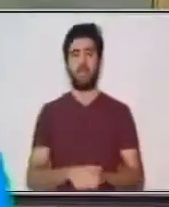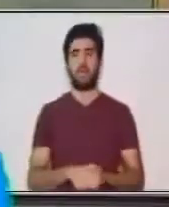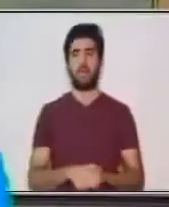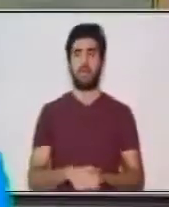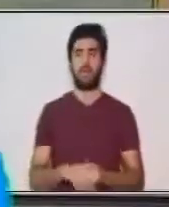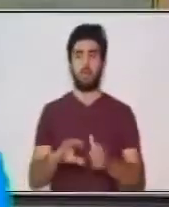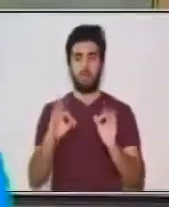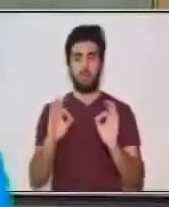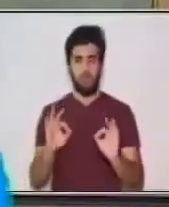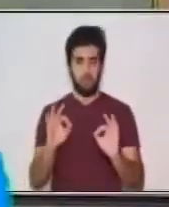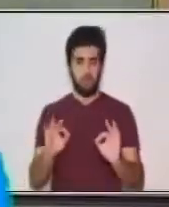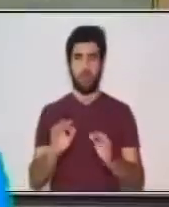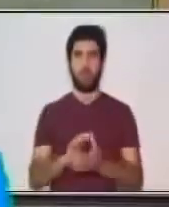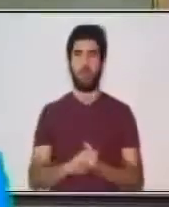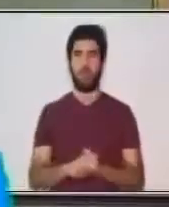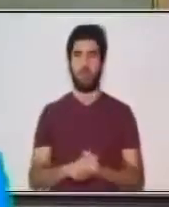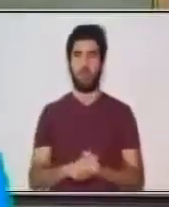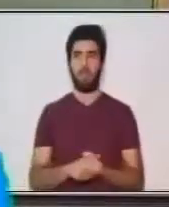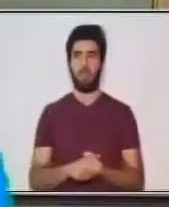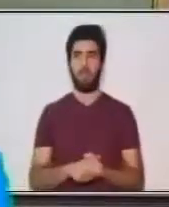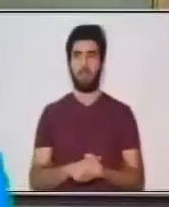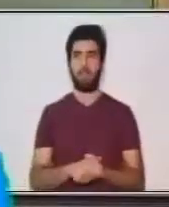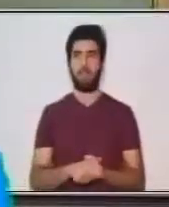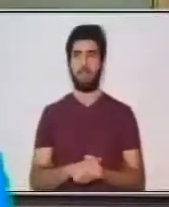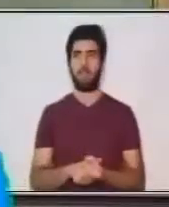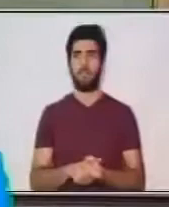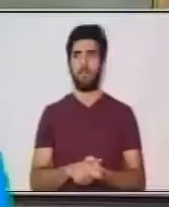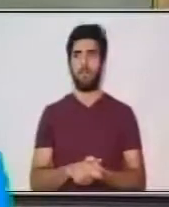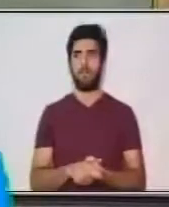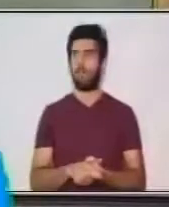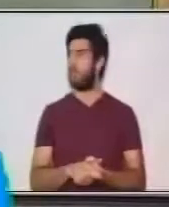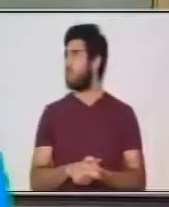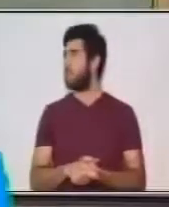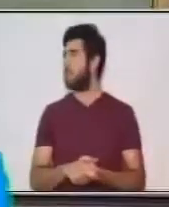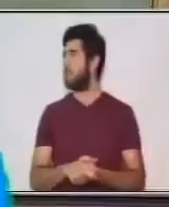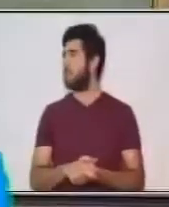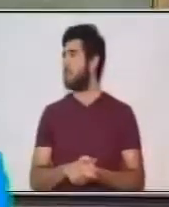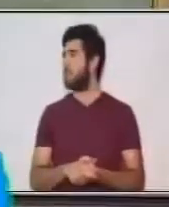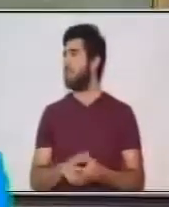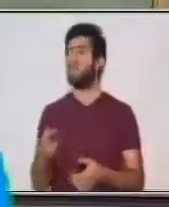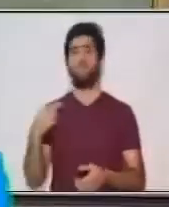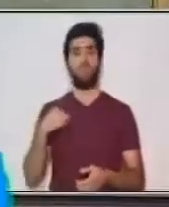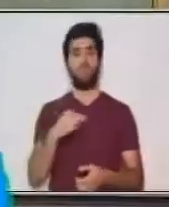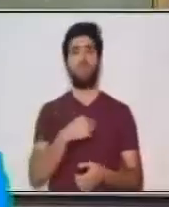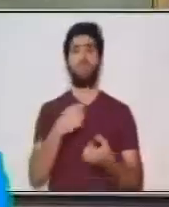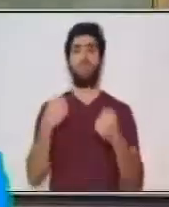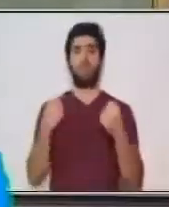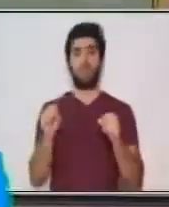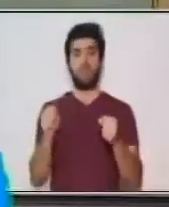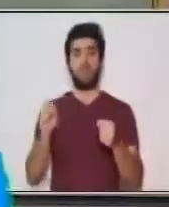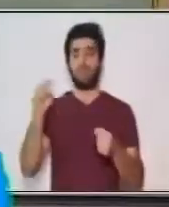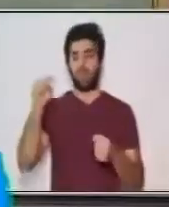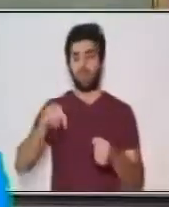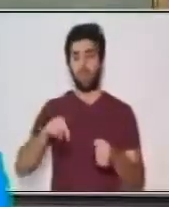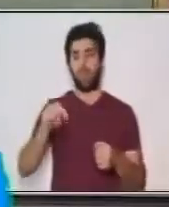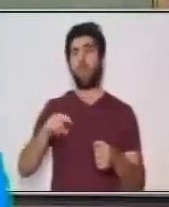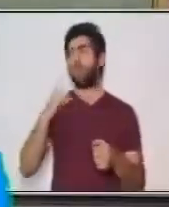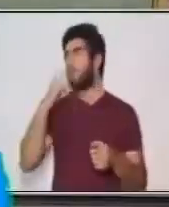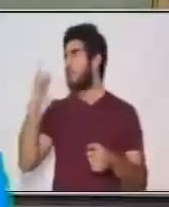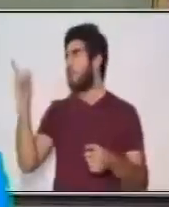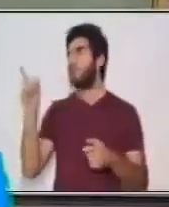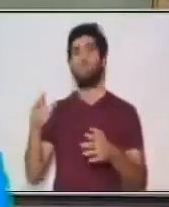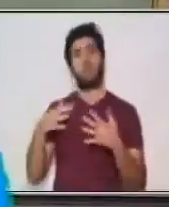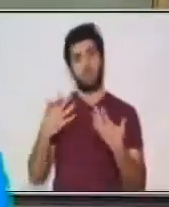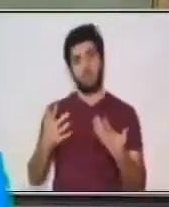Muy bien, entonces lo que estuvimos trabajando el día de hoy fueron algunas características